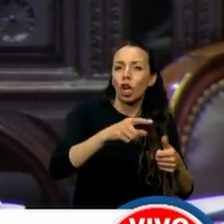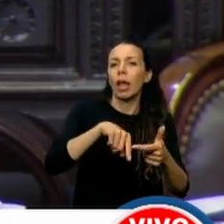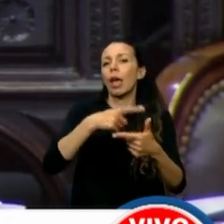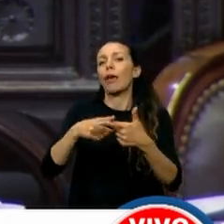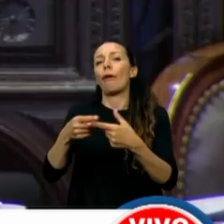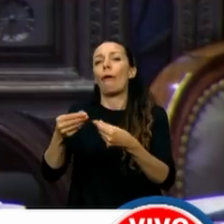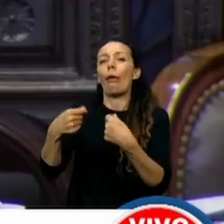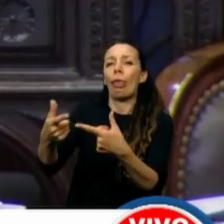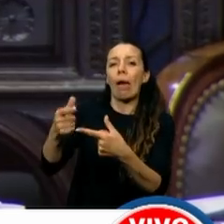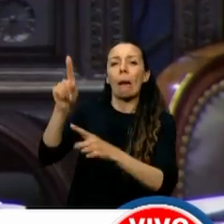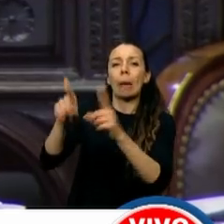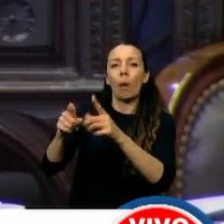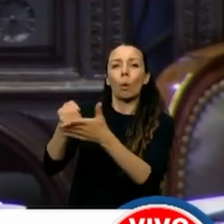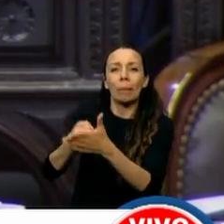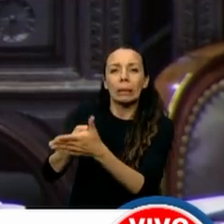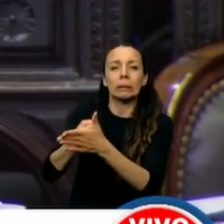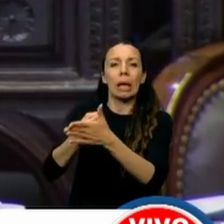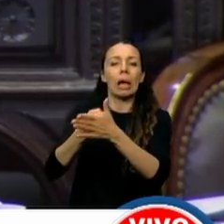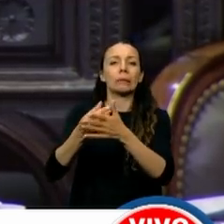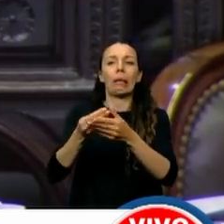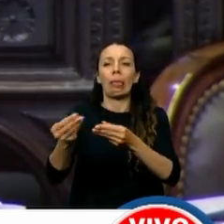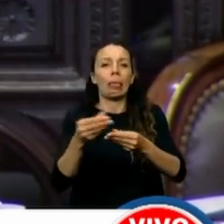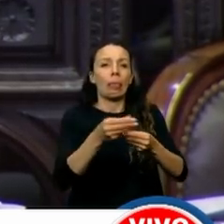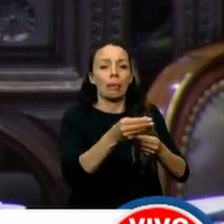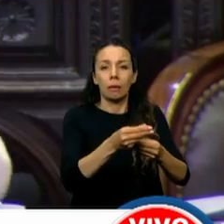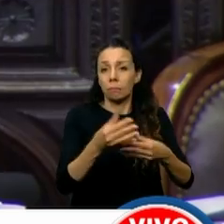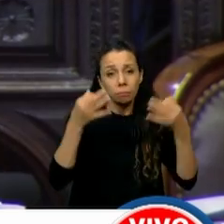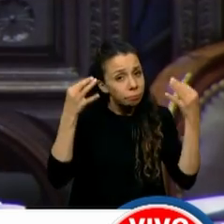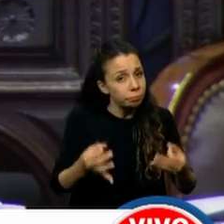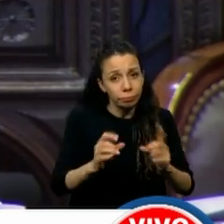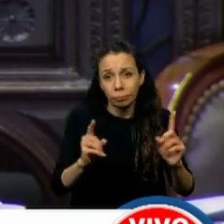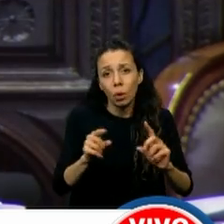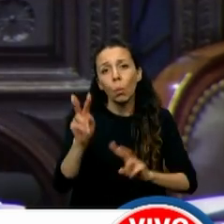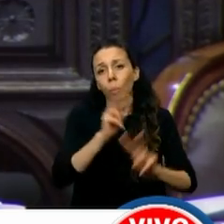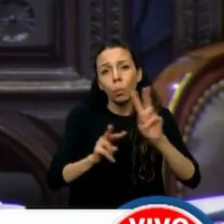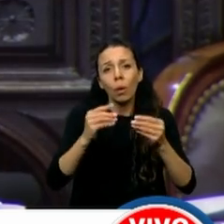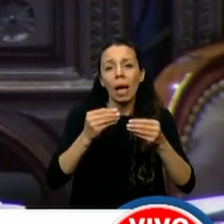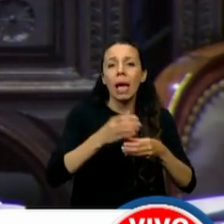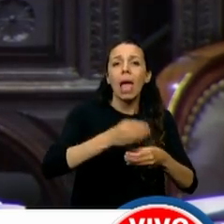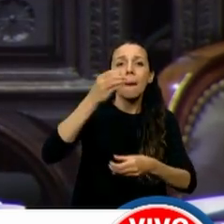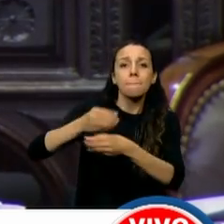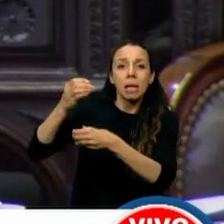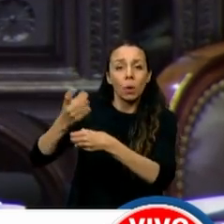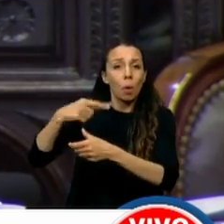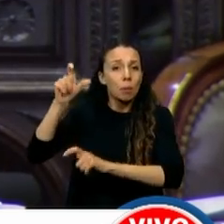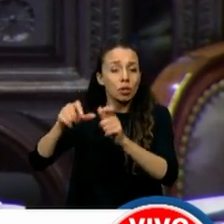cuando de lo que se trata justamente es de financiar el servicio de gestión de recuperación de los envases post consumo que hoy pagamos todos